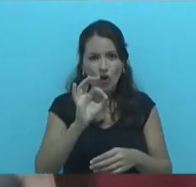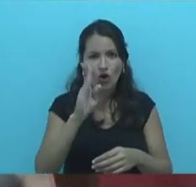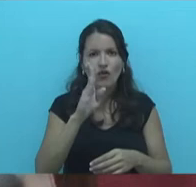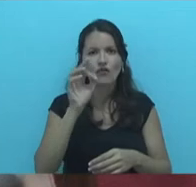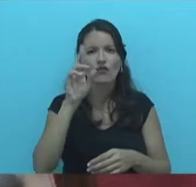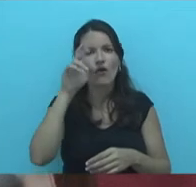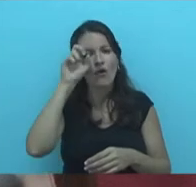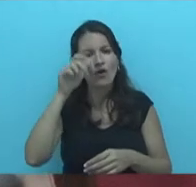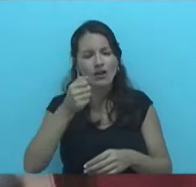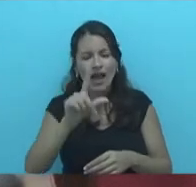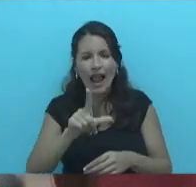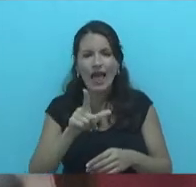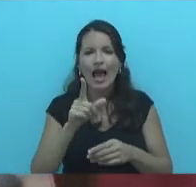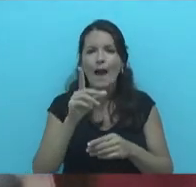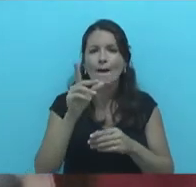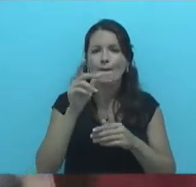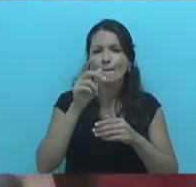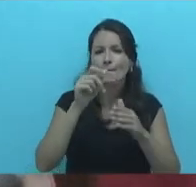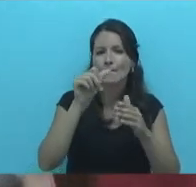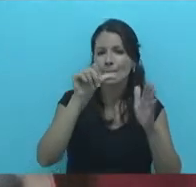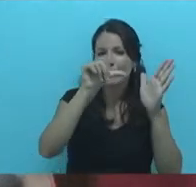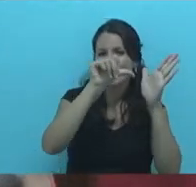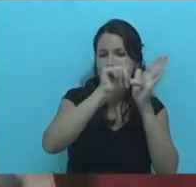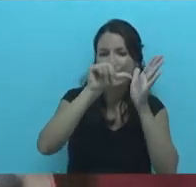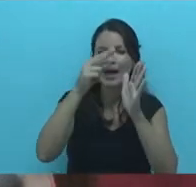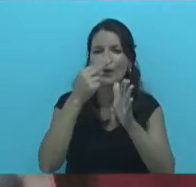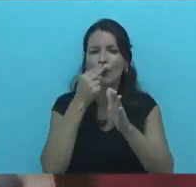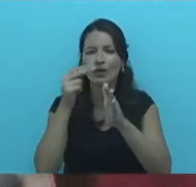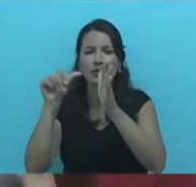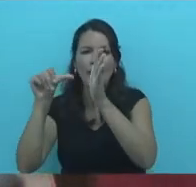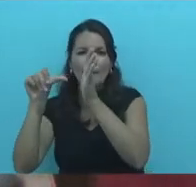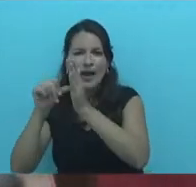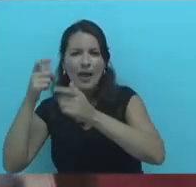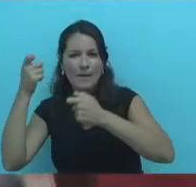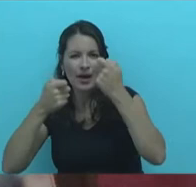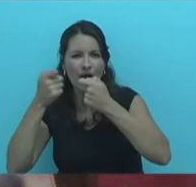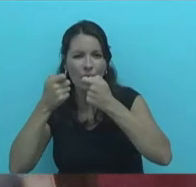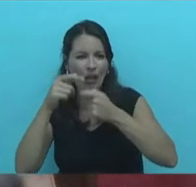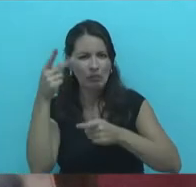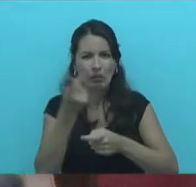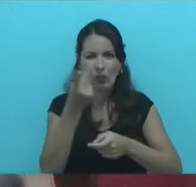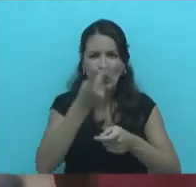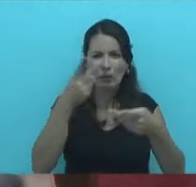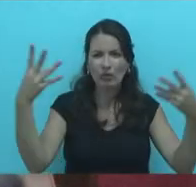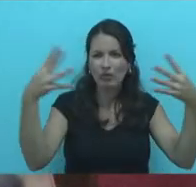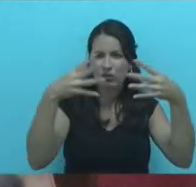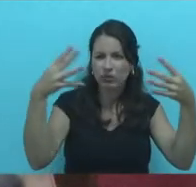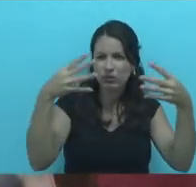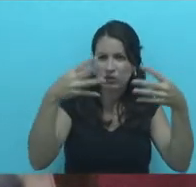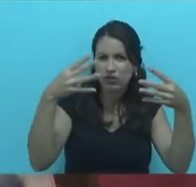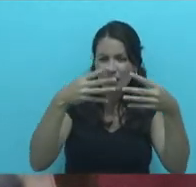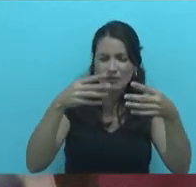entre Bolivia y Paraguay. Por la disputa de un